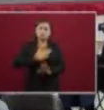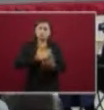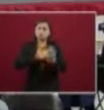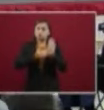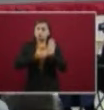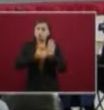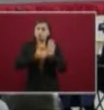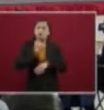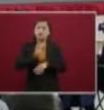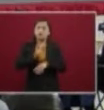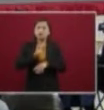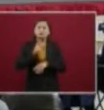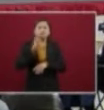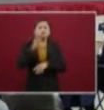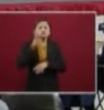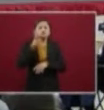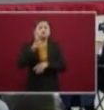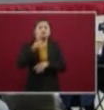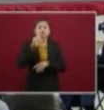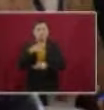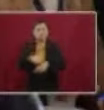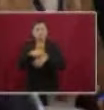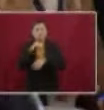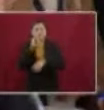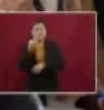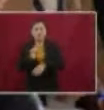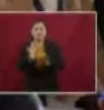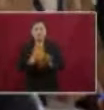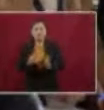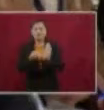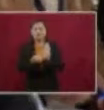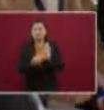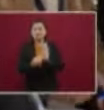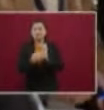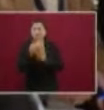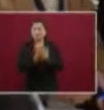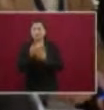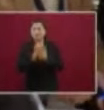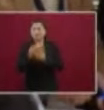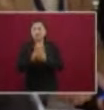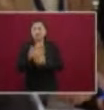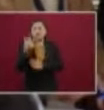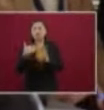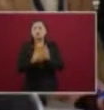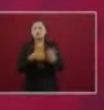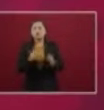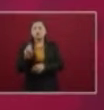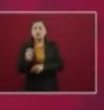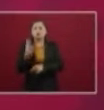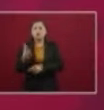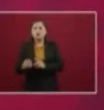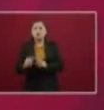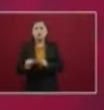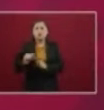gobierno es bastante más elevado que el promedio de los otros dos sexenios. Pero no podemos concluir con eso. Yo estoy de